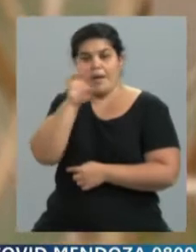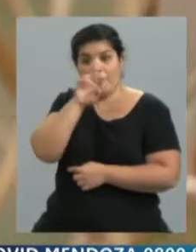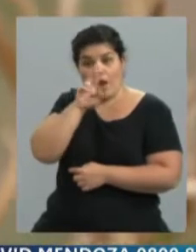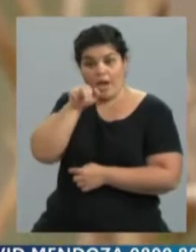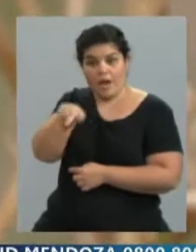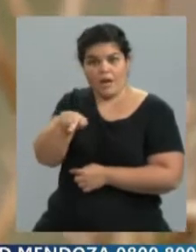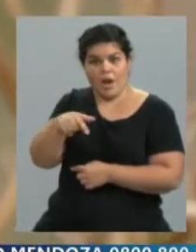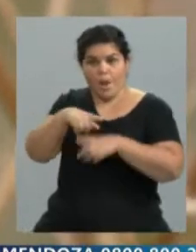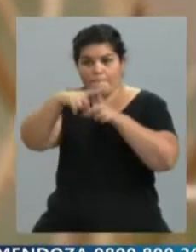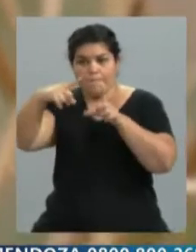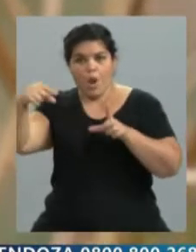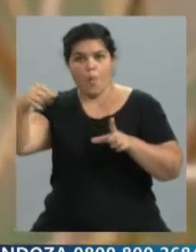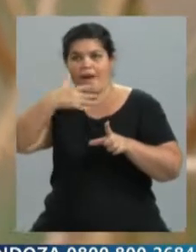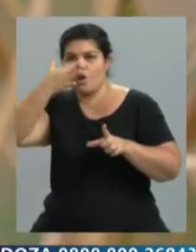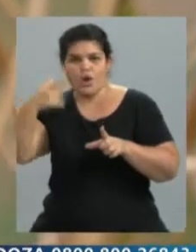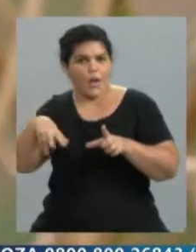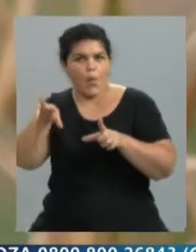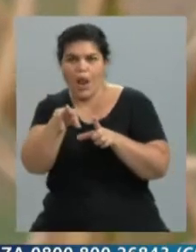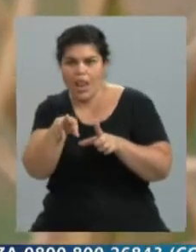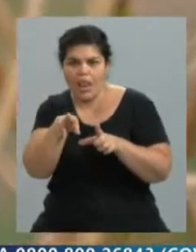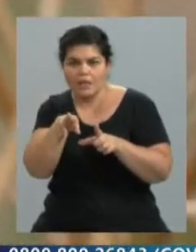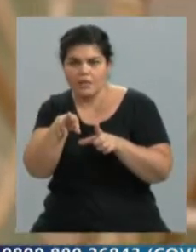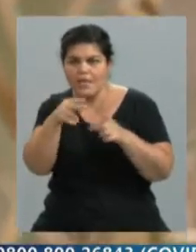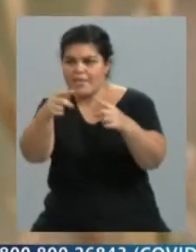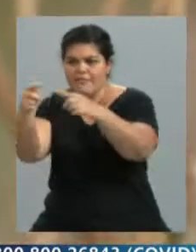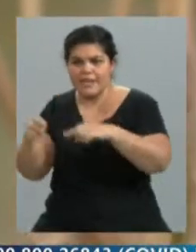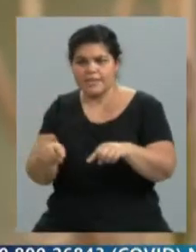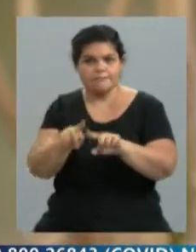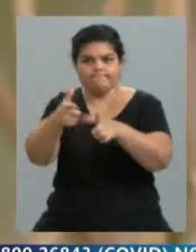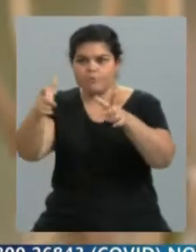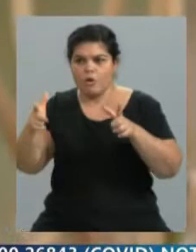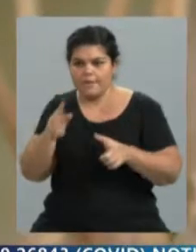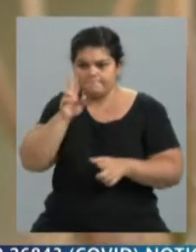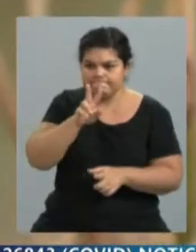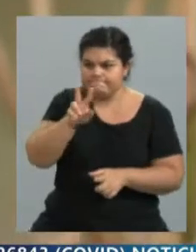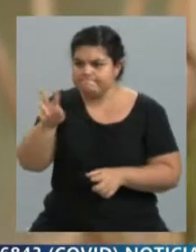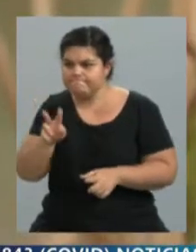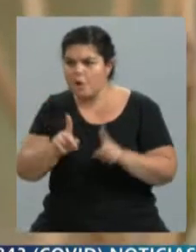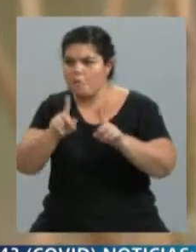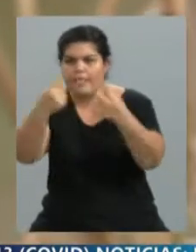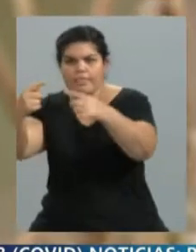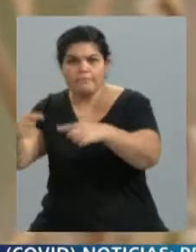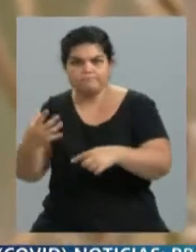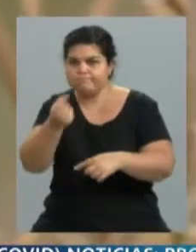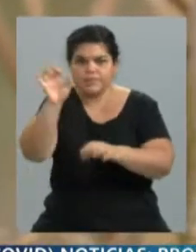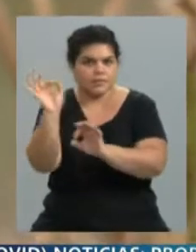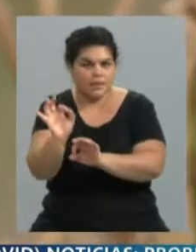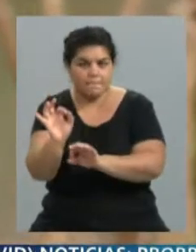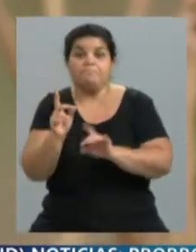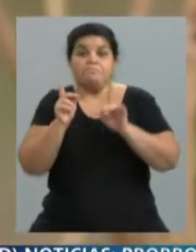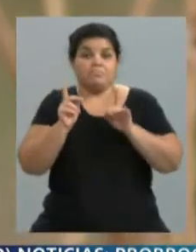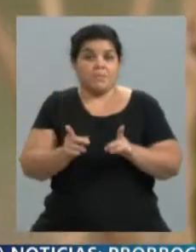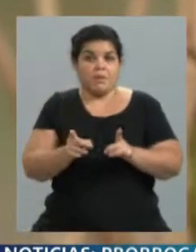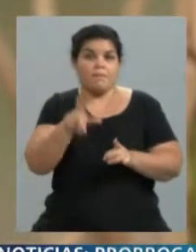pudieron encontrar en parejas, esto es un comportamiento muy típico de las aves, que es que siempre, o sea, la mayoría de las especies